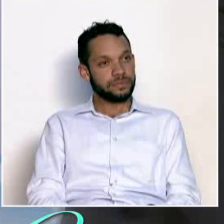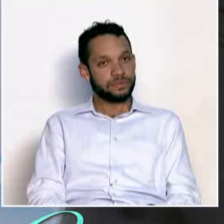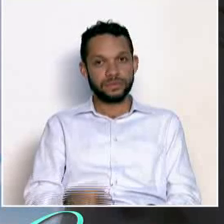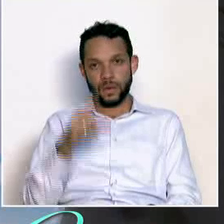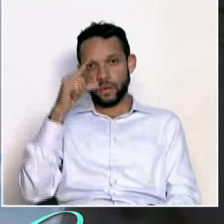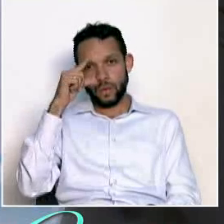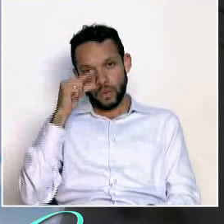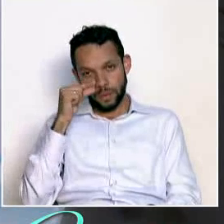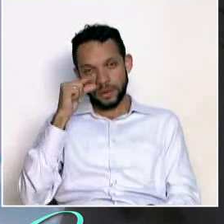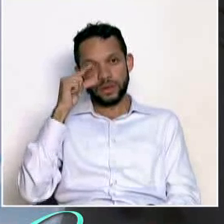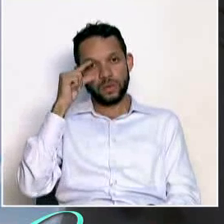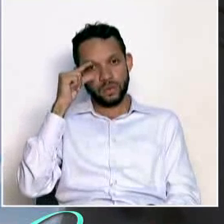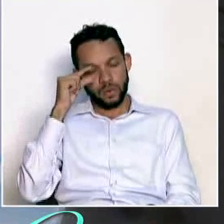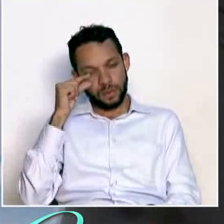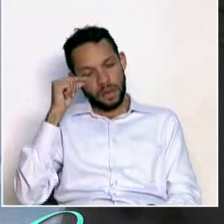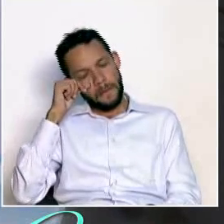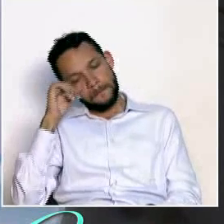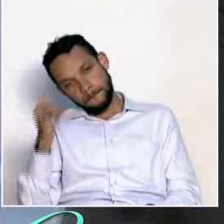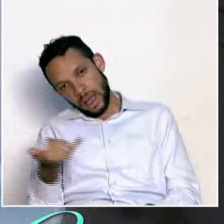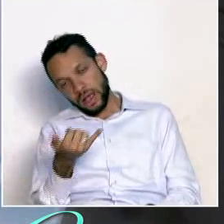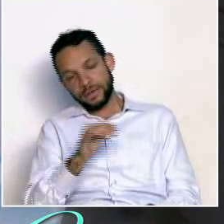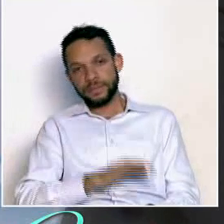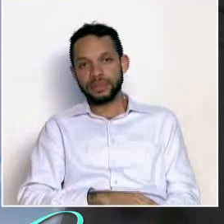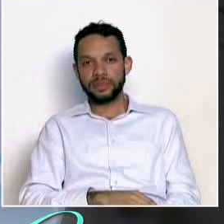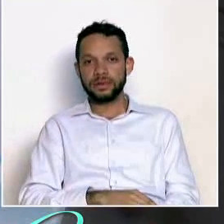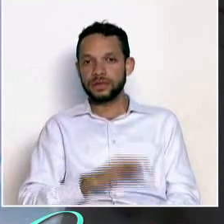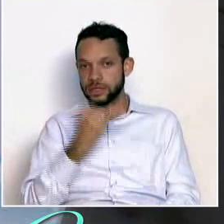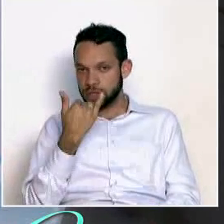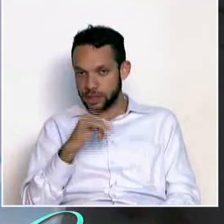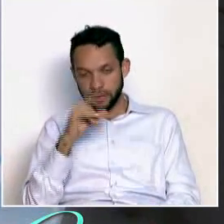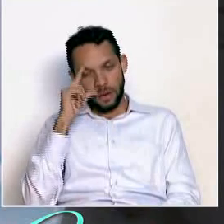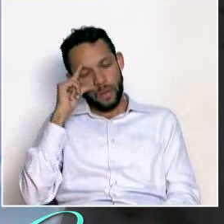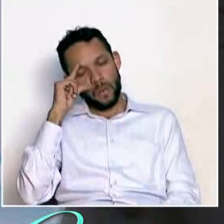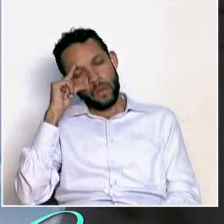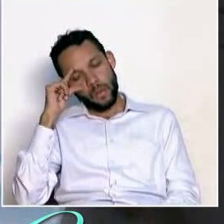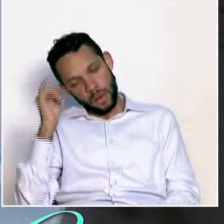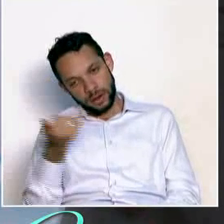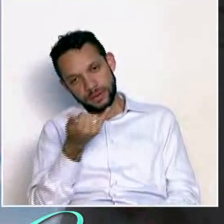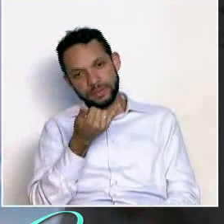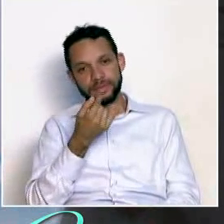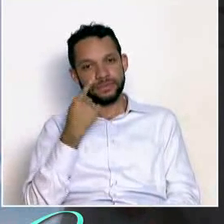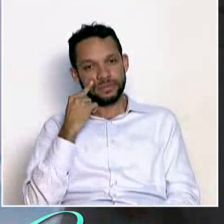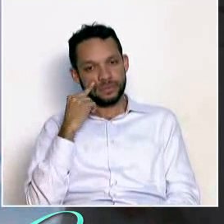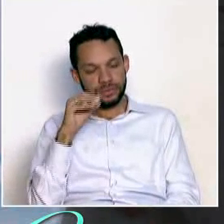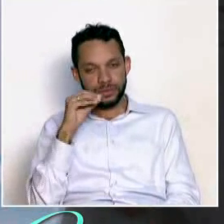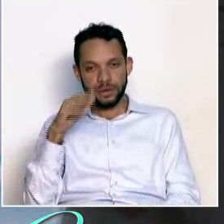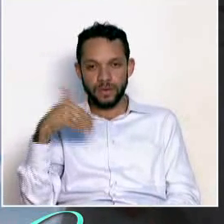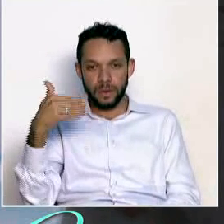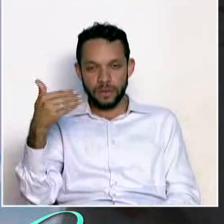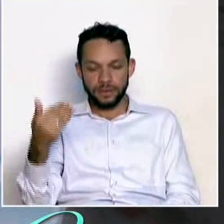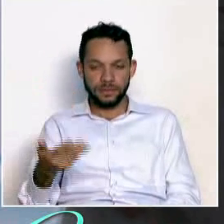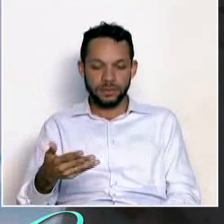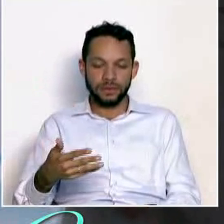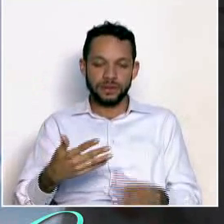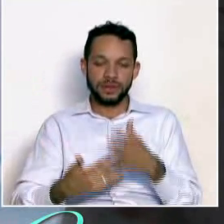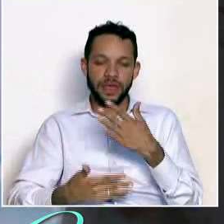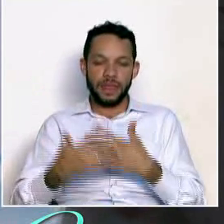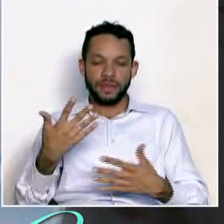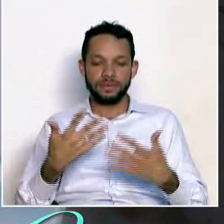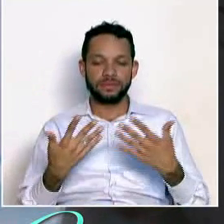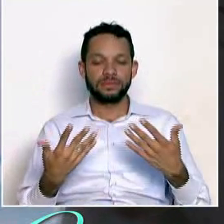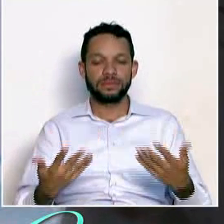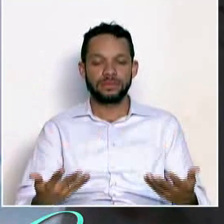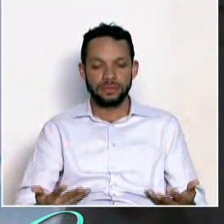más profundamente. Y en la medida en que el brazo derecho flota y se eleva, la sensación